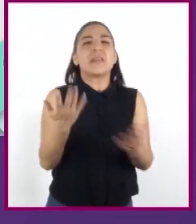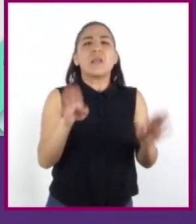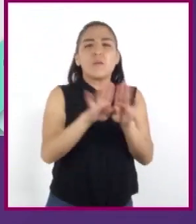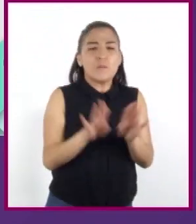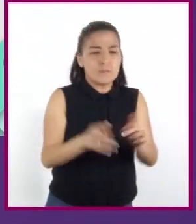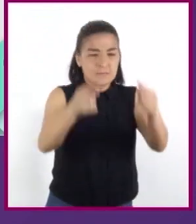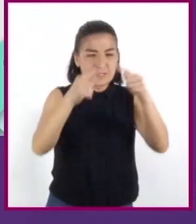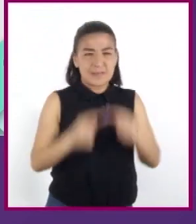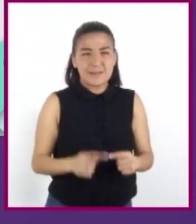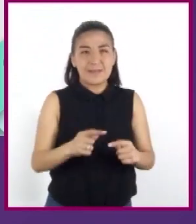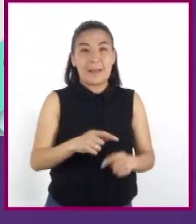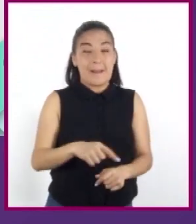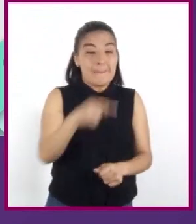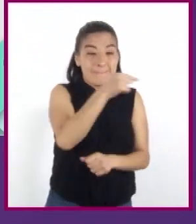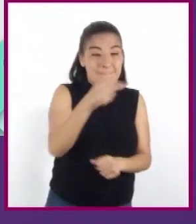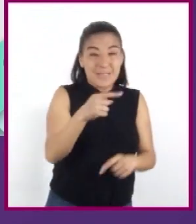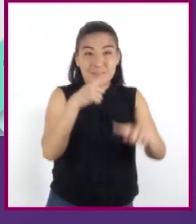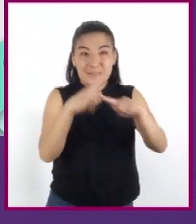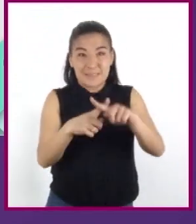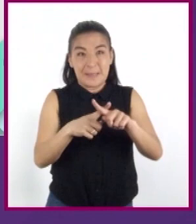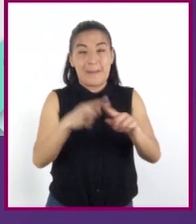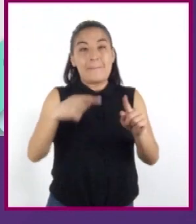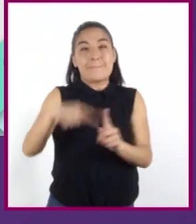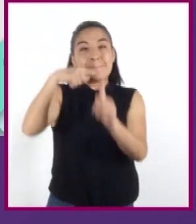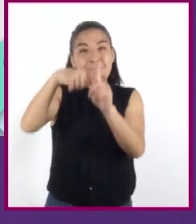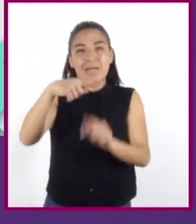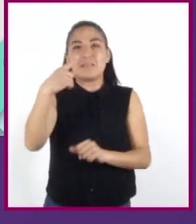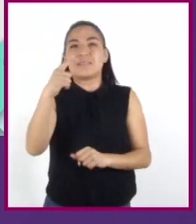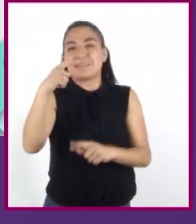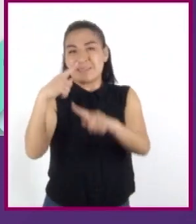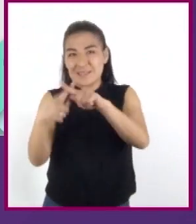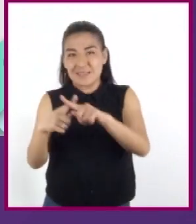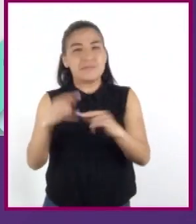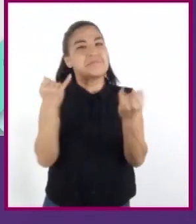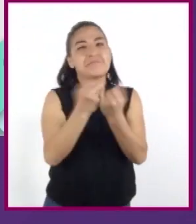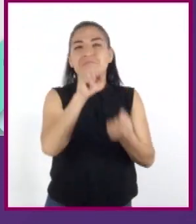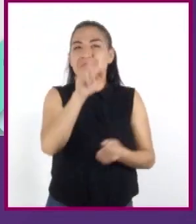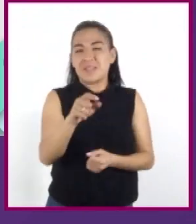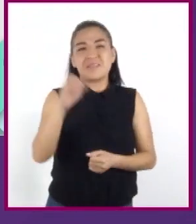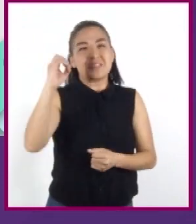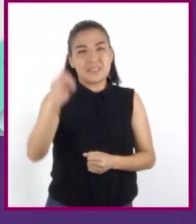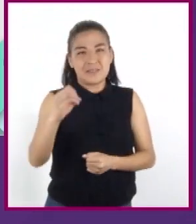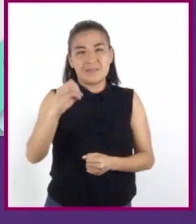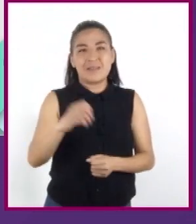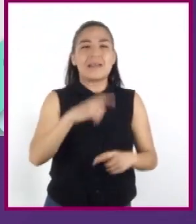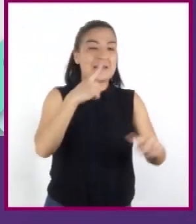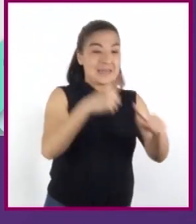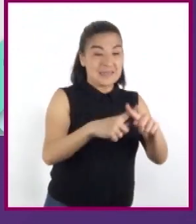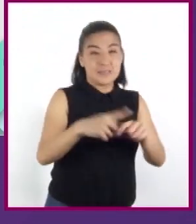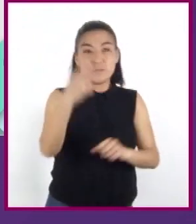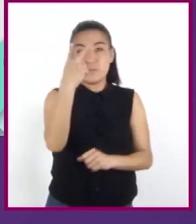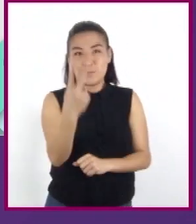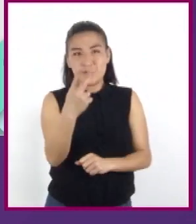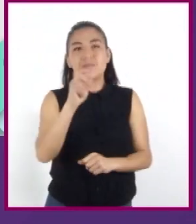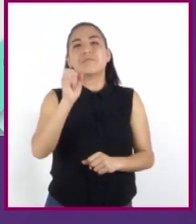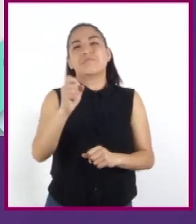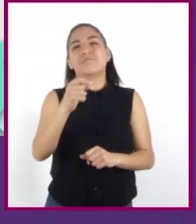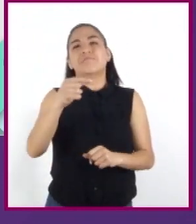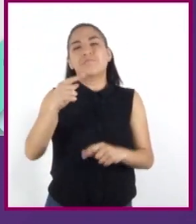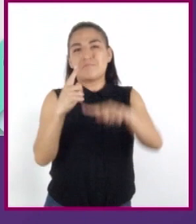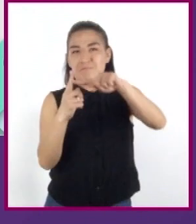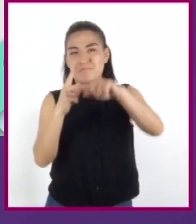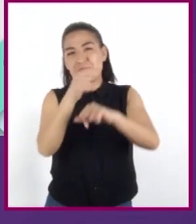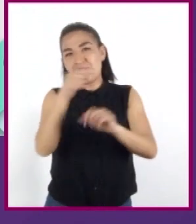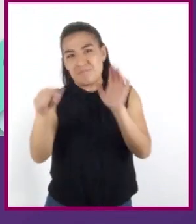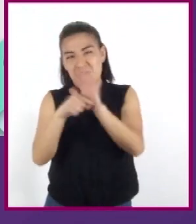semejantes. Menos x más x es igual a 0 y el resultado final es x al cuadrado menos 1. Al